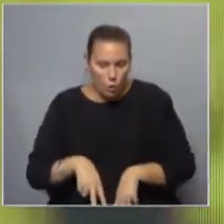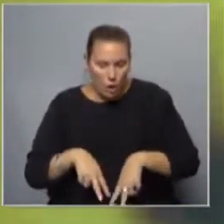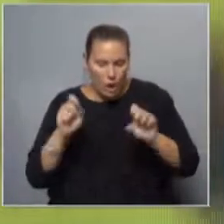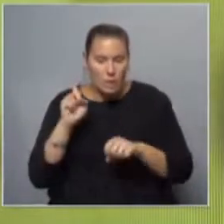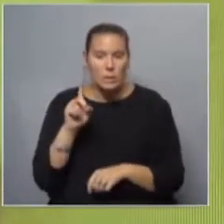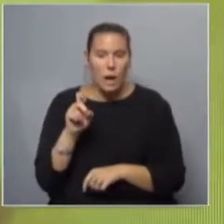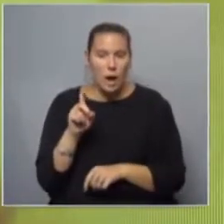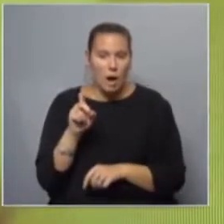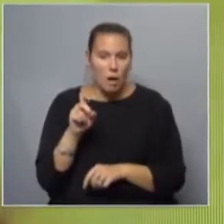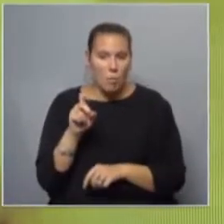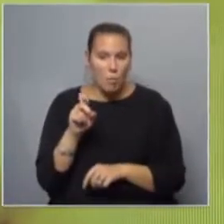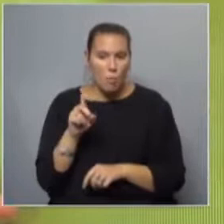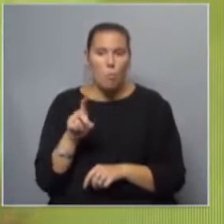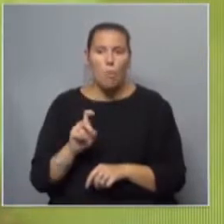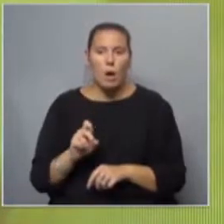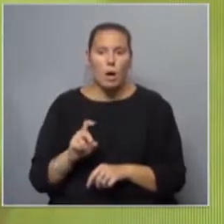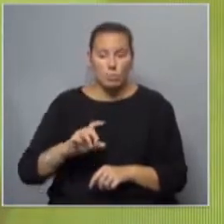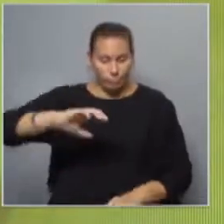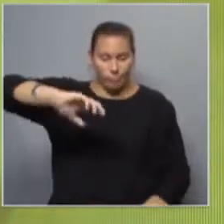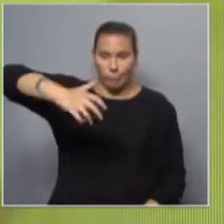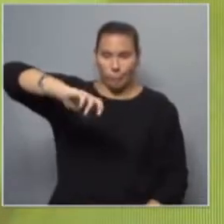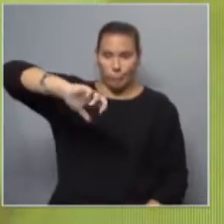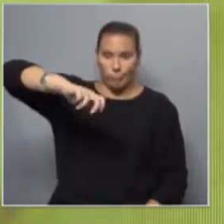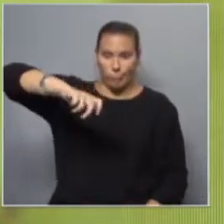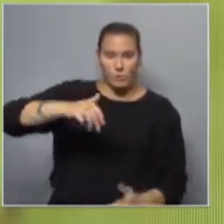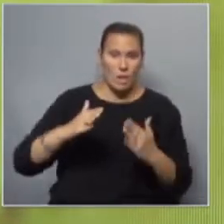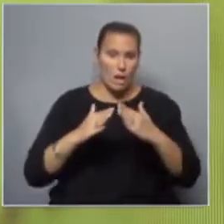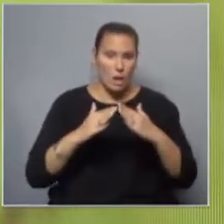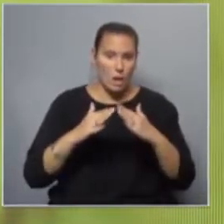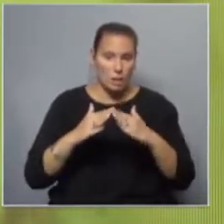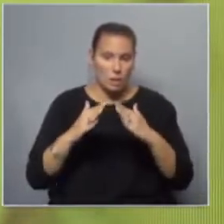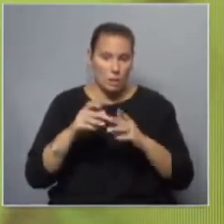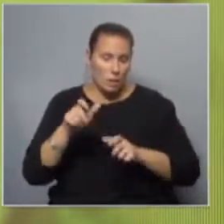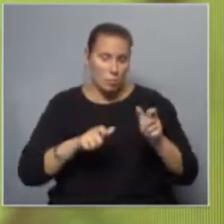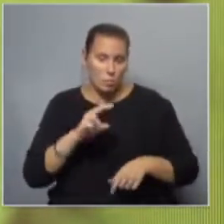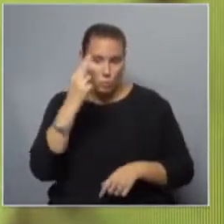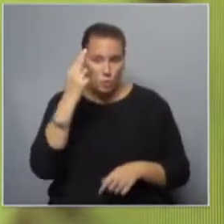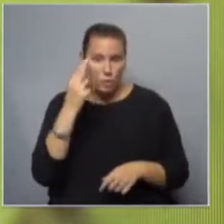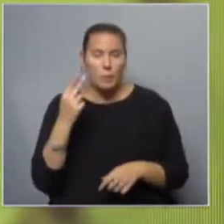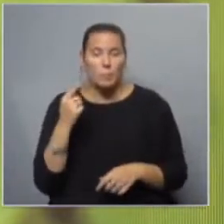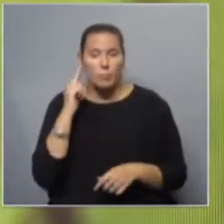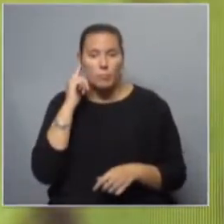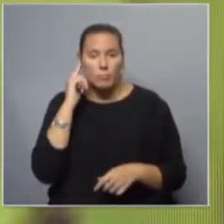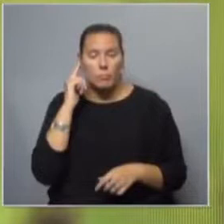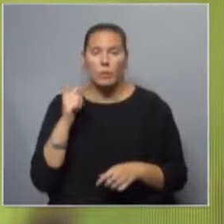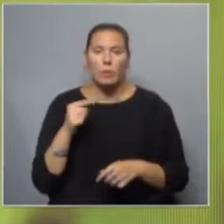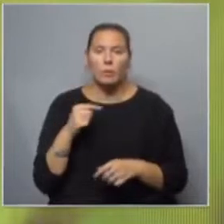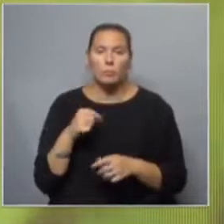agua que sale de la canilla de los hogares de los uruguayos, ¿no? Bueno,